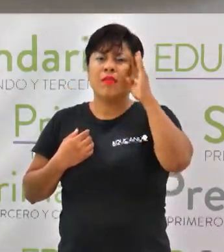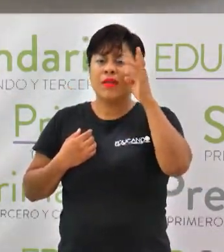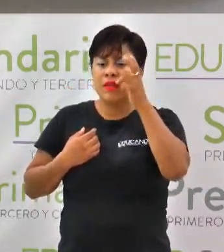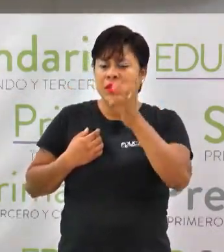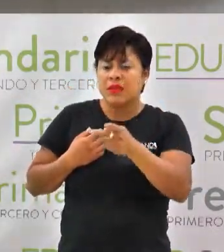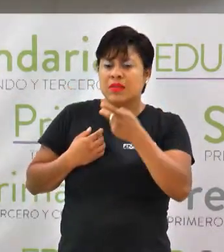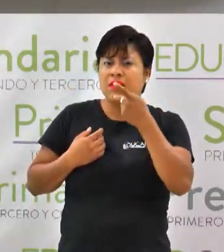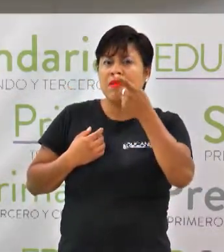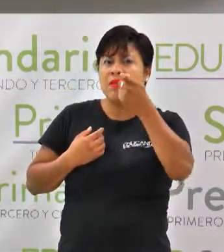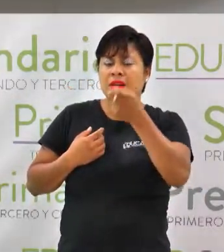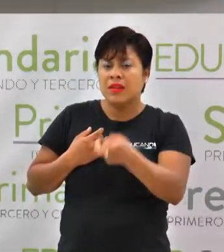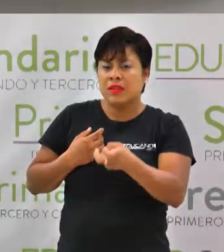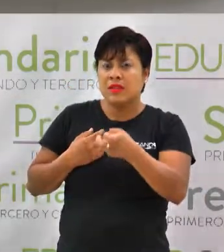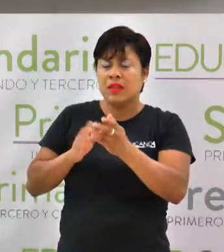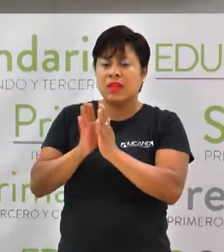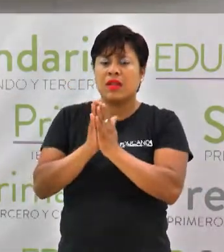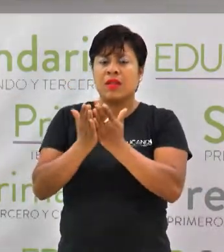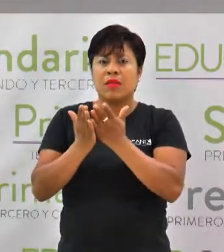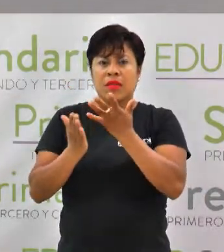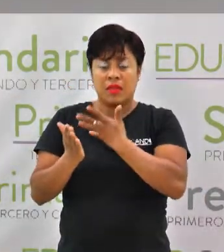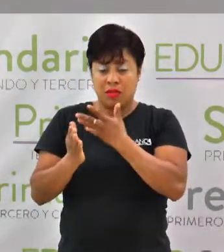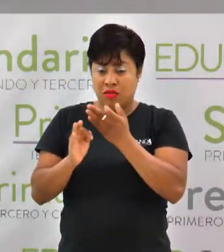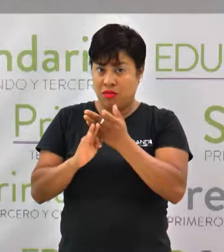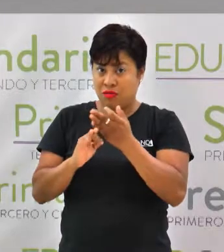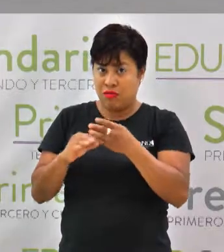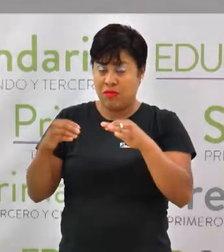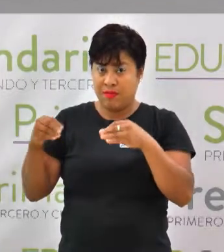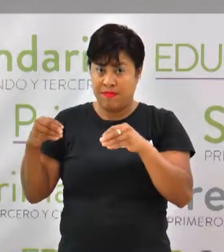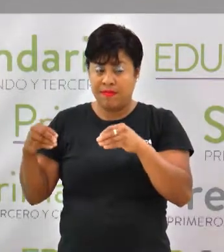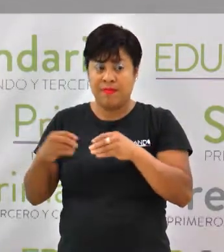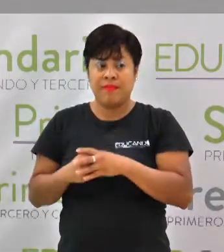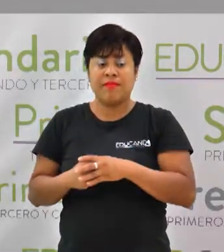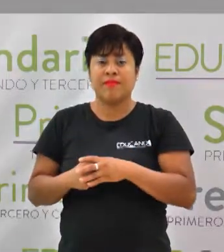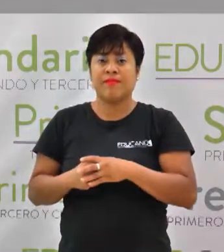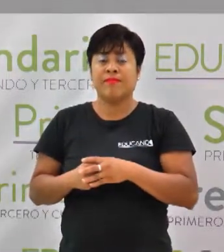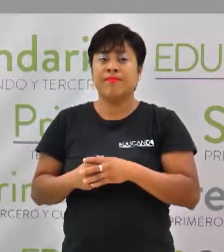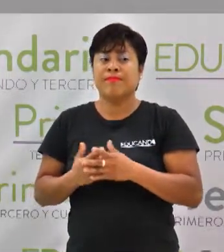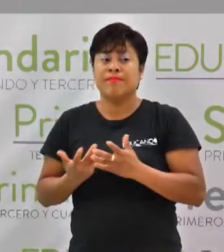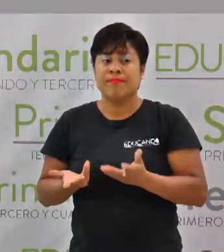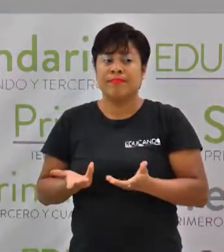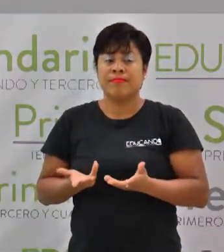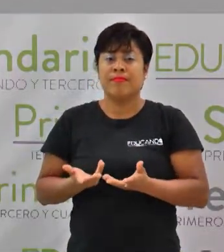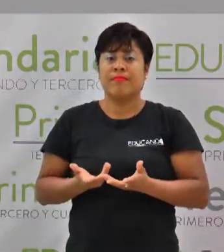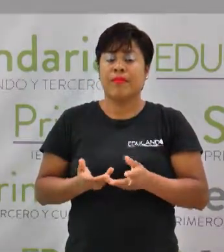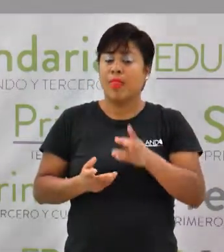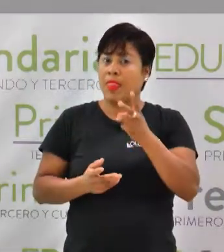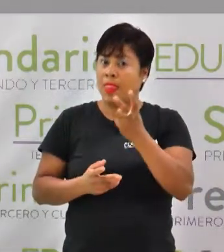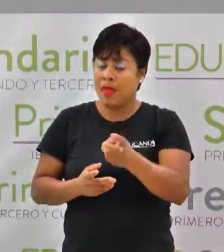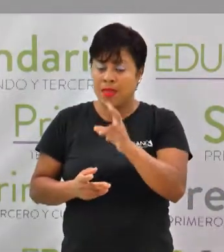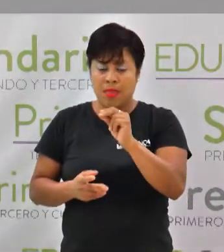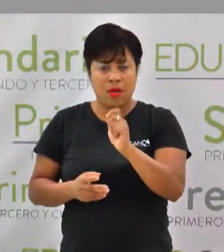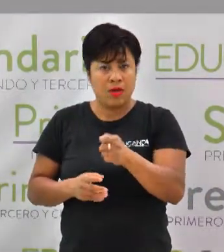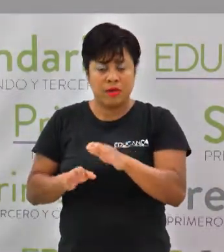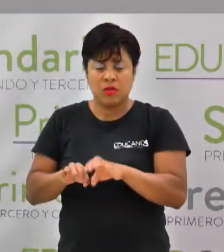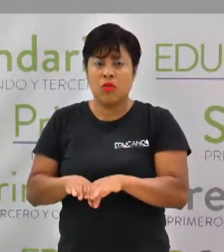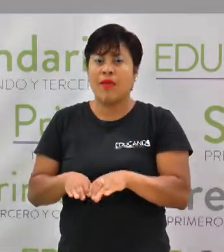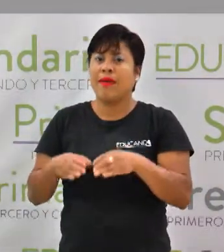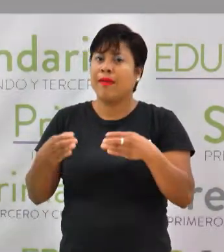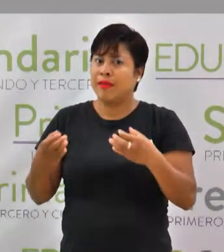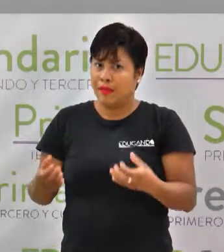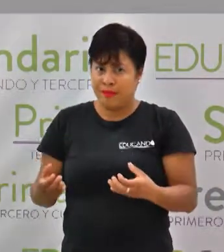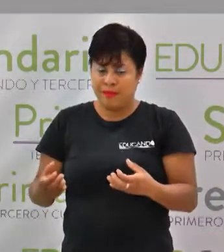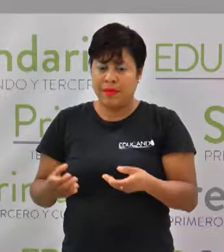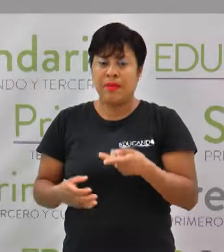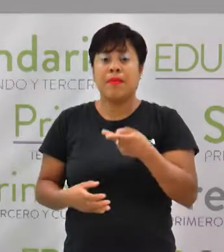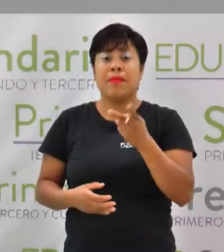creen que hable este libro que tengo en mis manos? Les anticipo que no es un cuento,